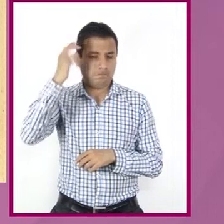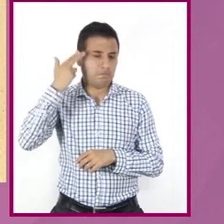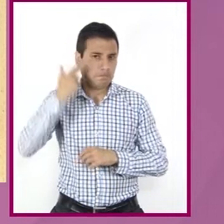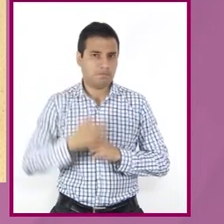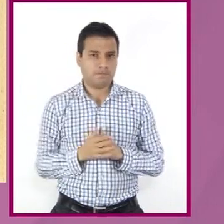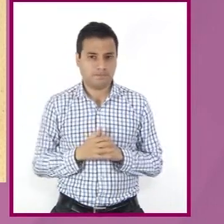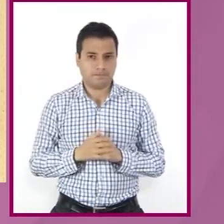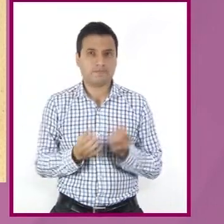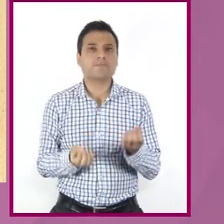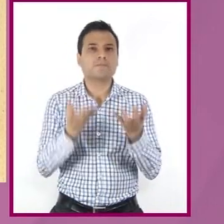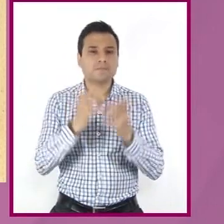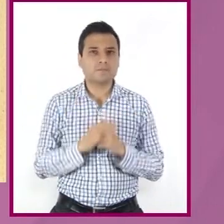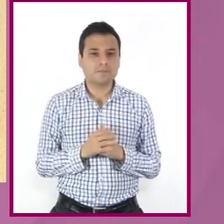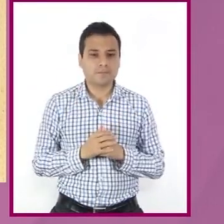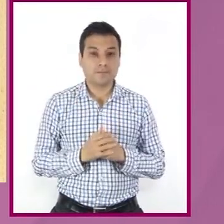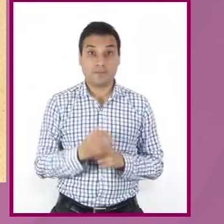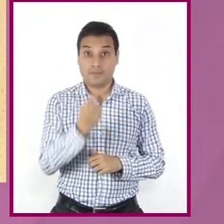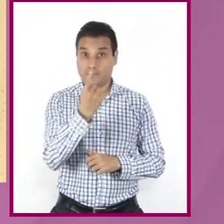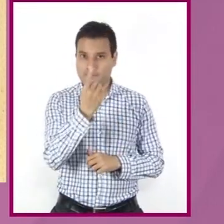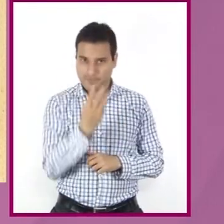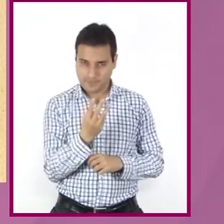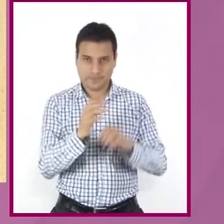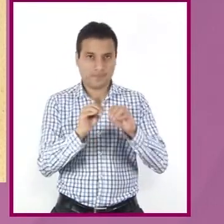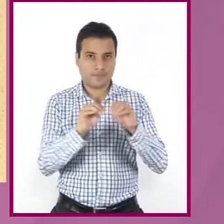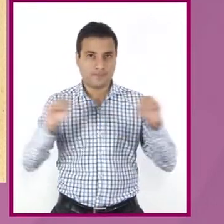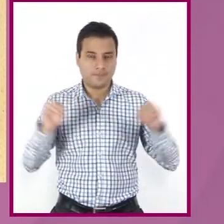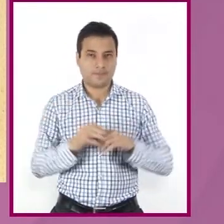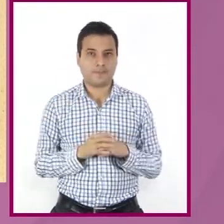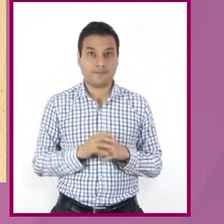longitud es de 1/3 de metro, es decir,